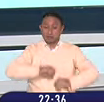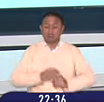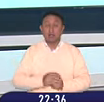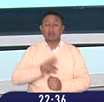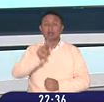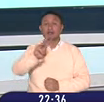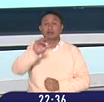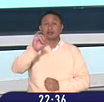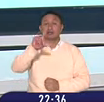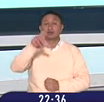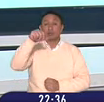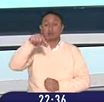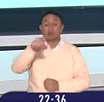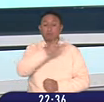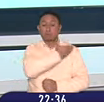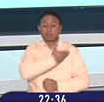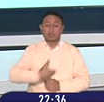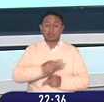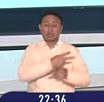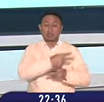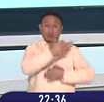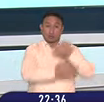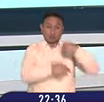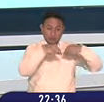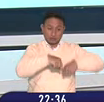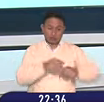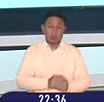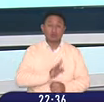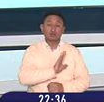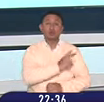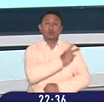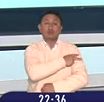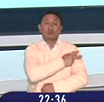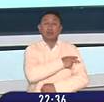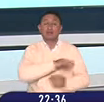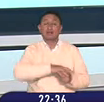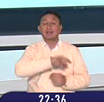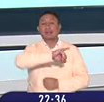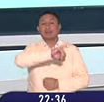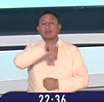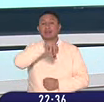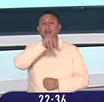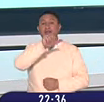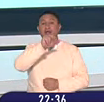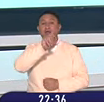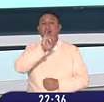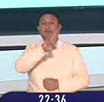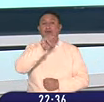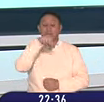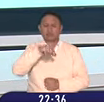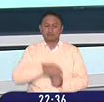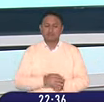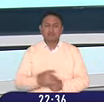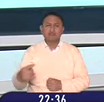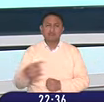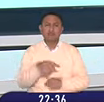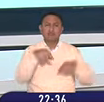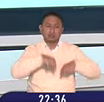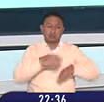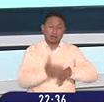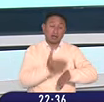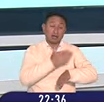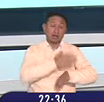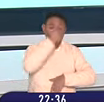Terán, presidente del Consejo de la Judicatura, y el vocal Javier Muñoz. El presunto delito se habría cometido en la resolución